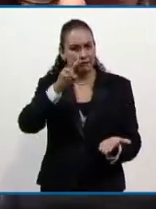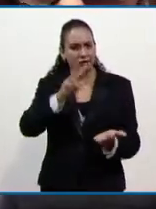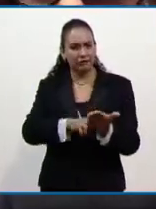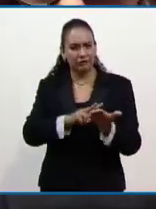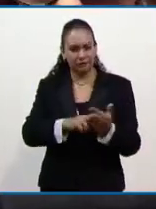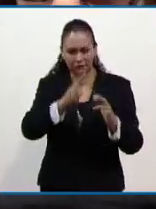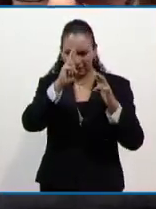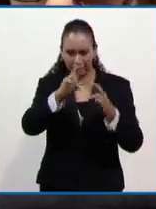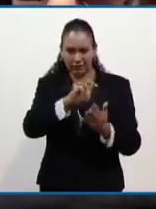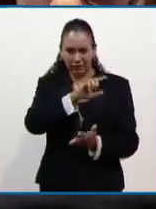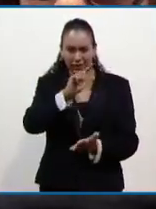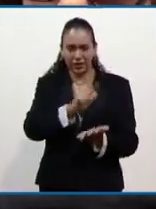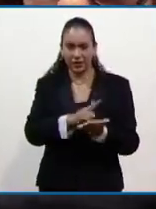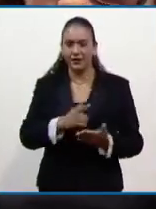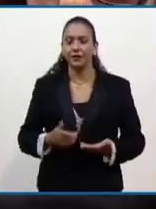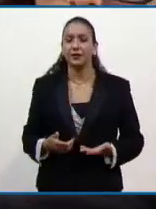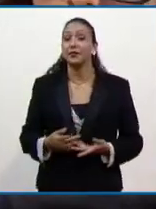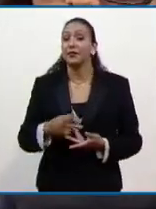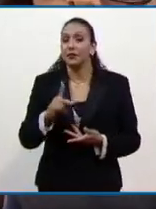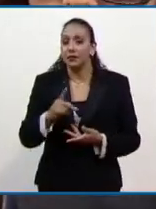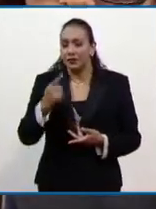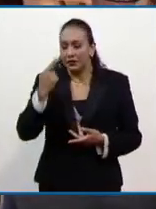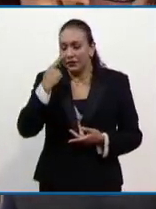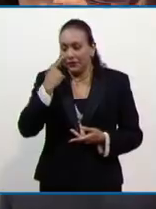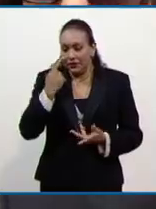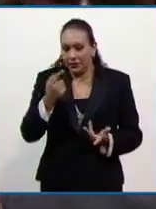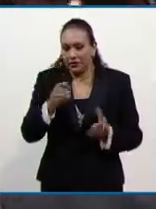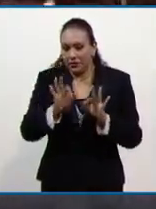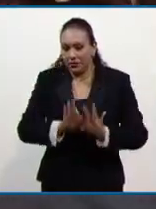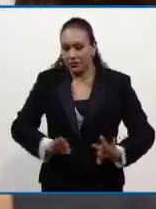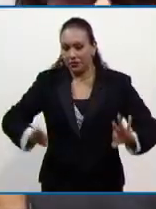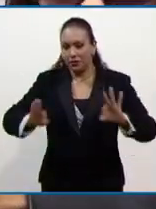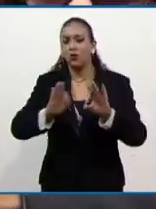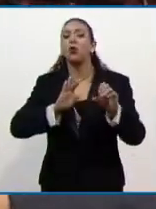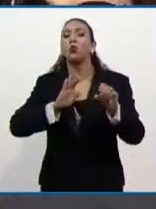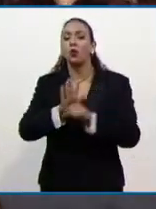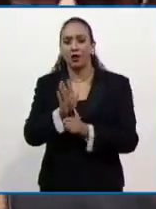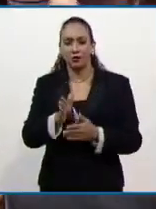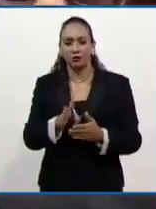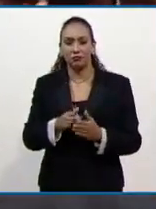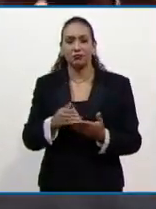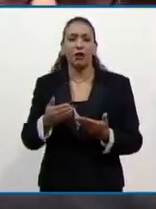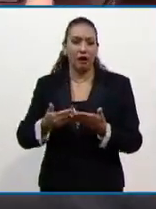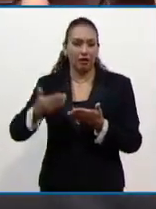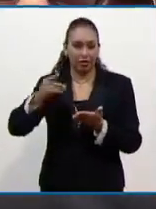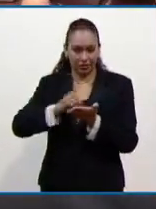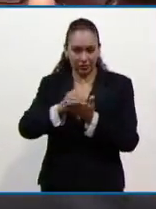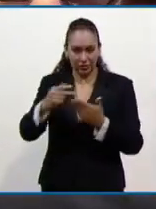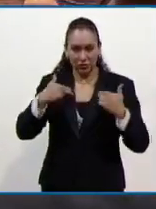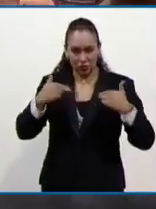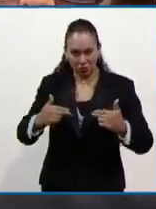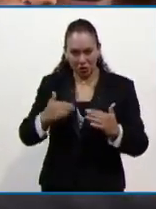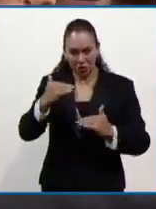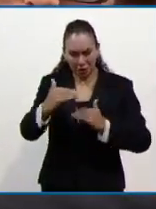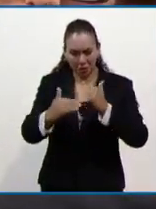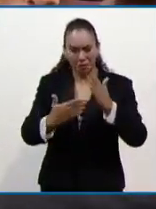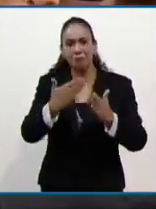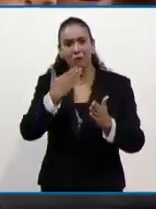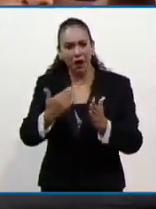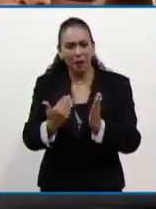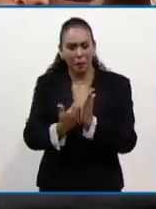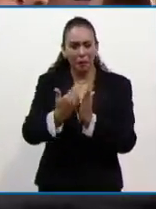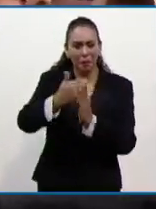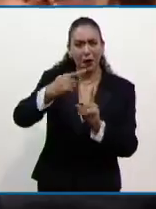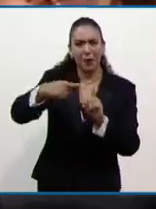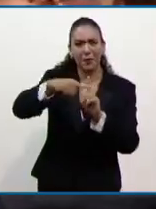un elemento fundamental es precisamente el de la no regresividad. Un principio